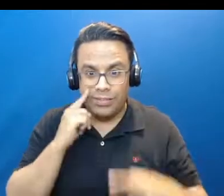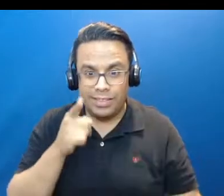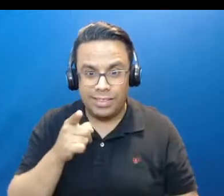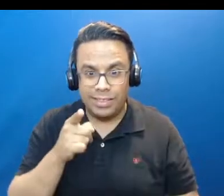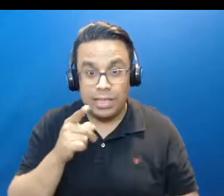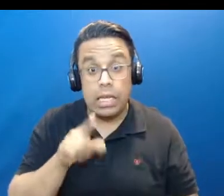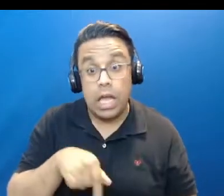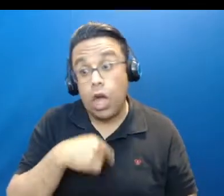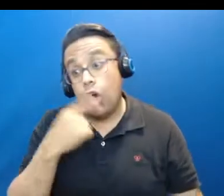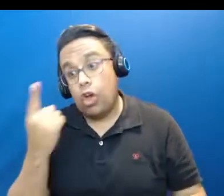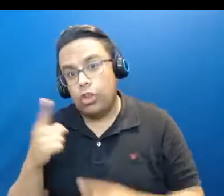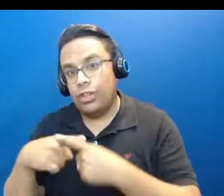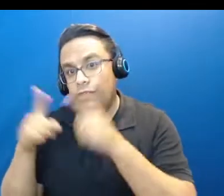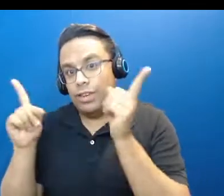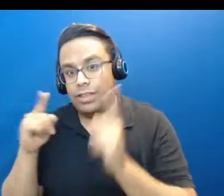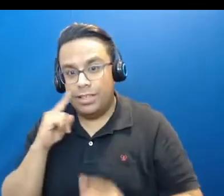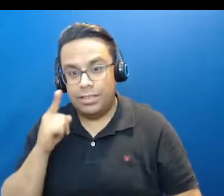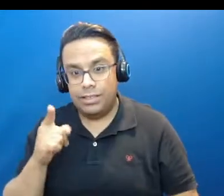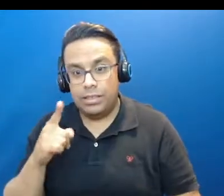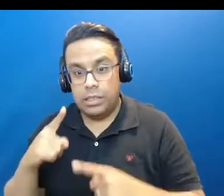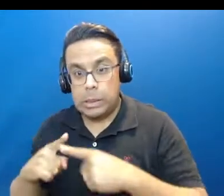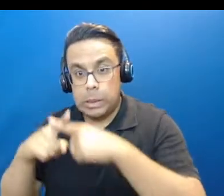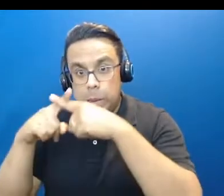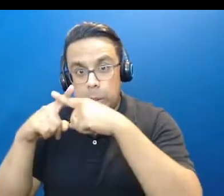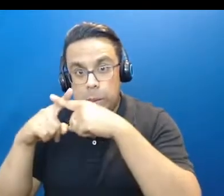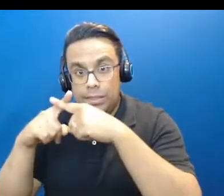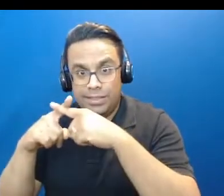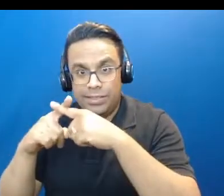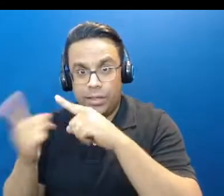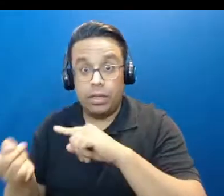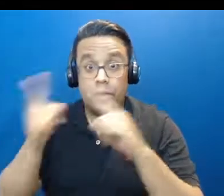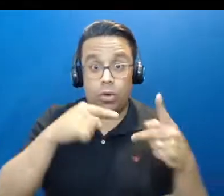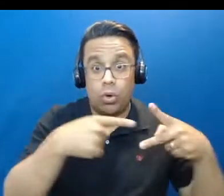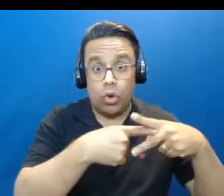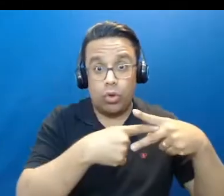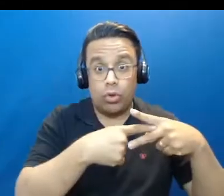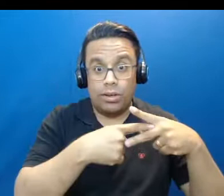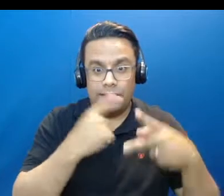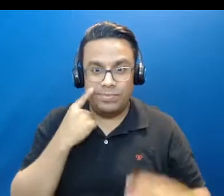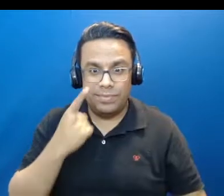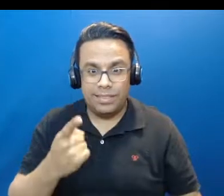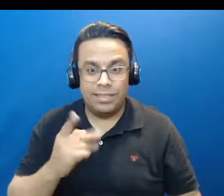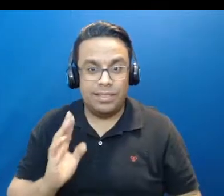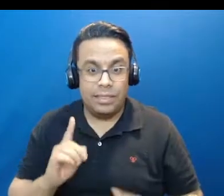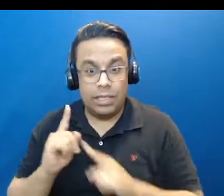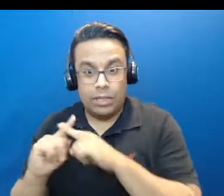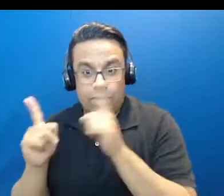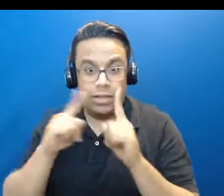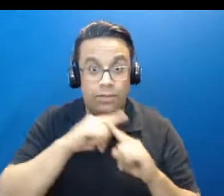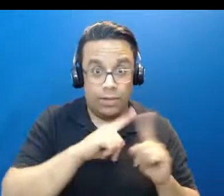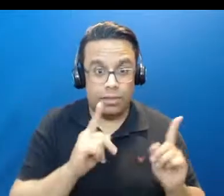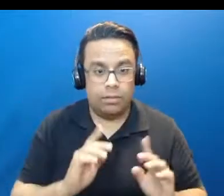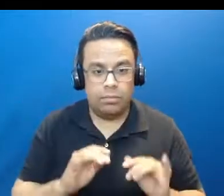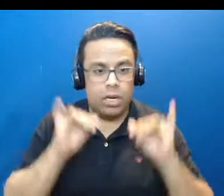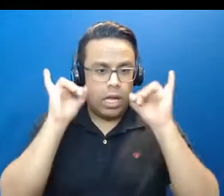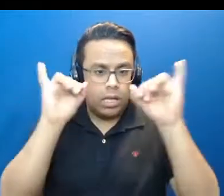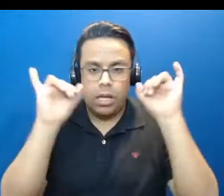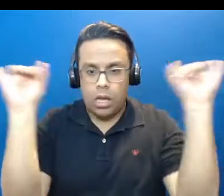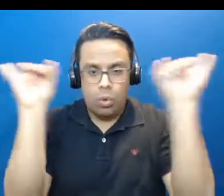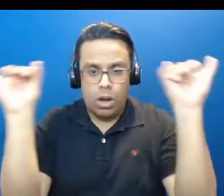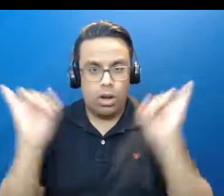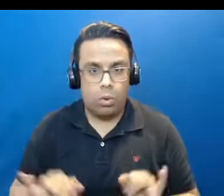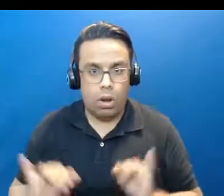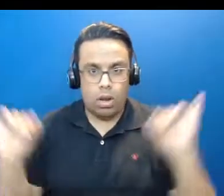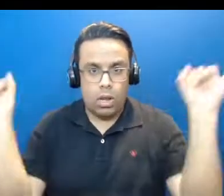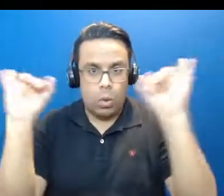el otro uno diferente. Por ejemplo, aquí en el dibujo observen que me está apareciendo diferencias entre los dos. Voy a dejarlos ambos de la misma.